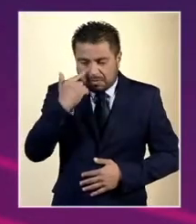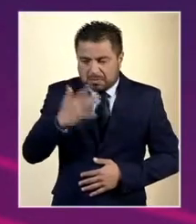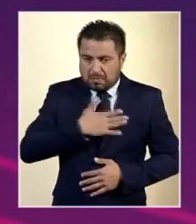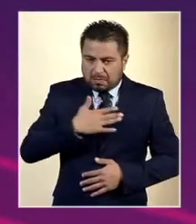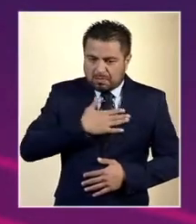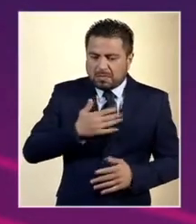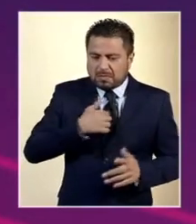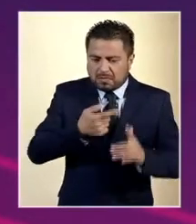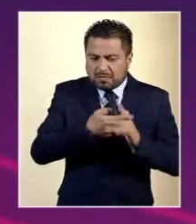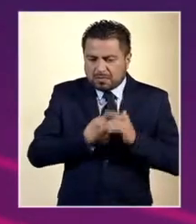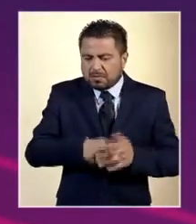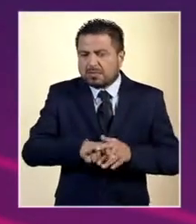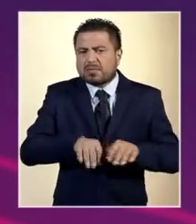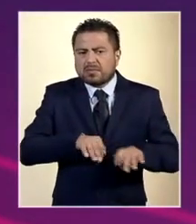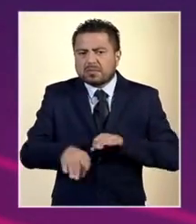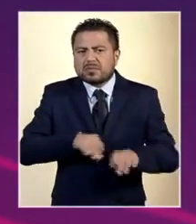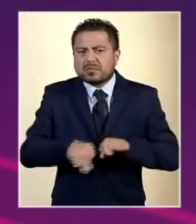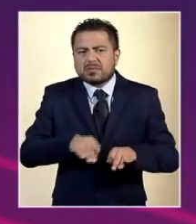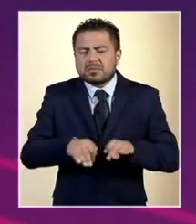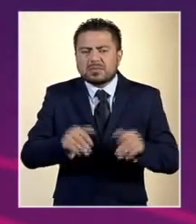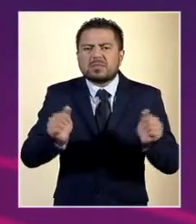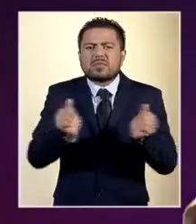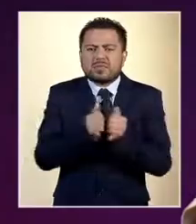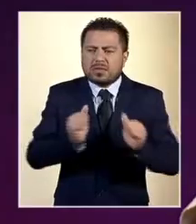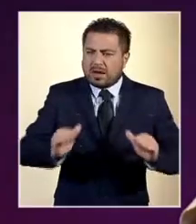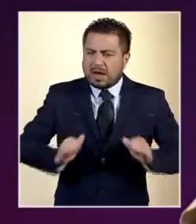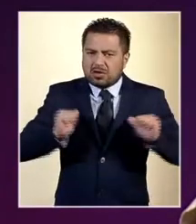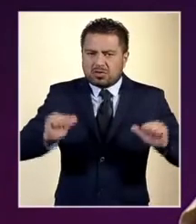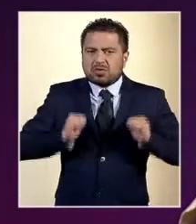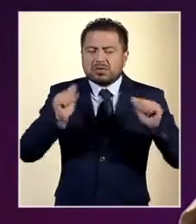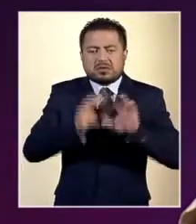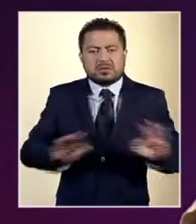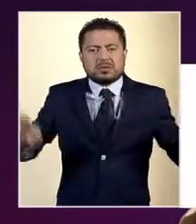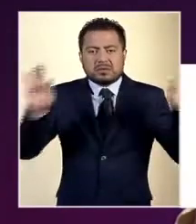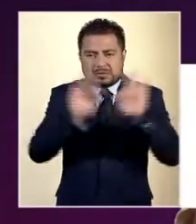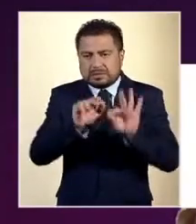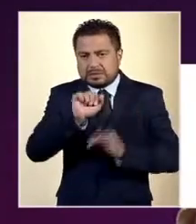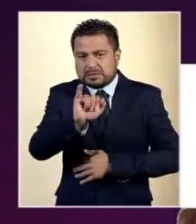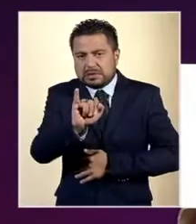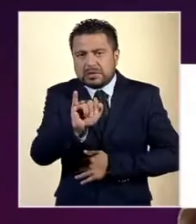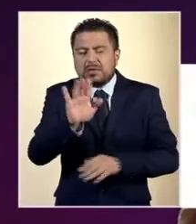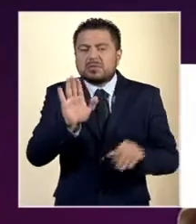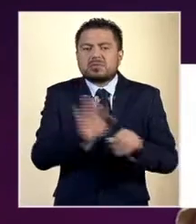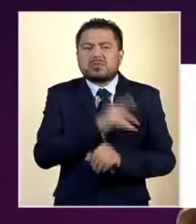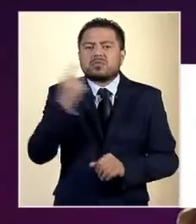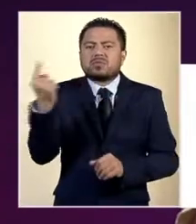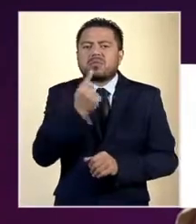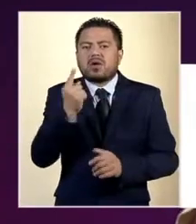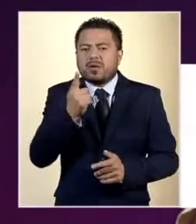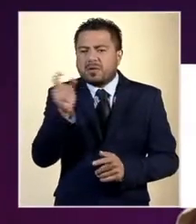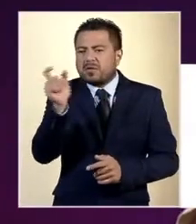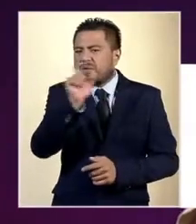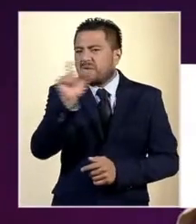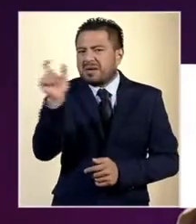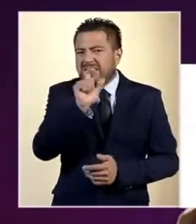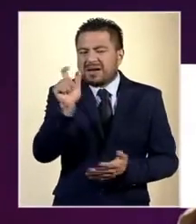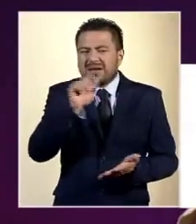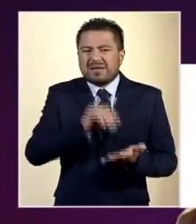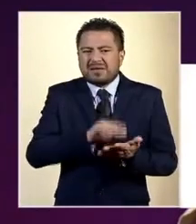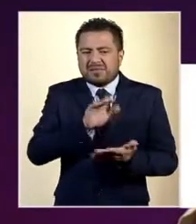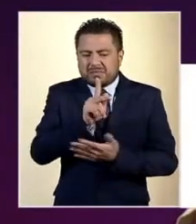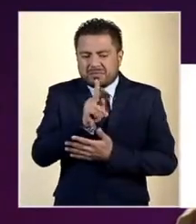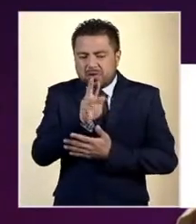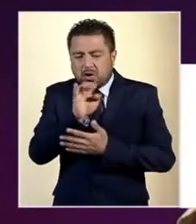nosotros empezamos trabajando con adolescentes fundamentalmente, porque en el momento en el que